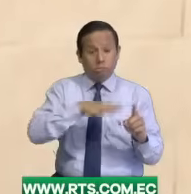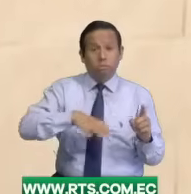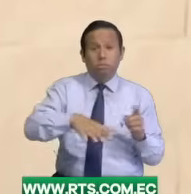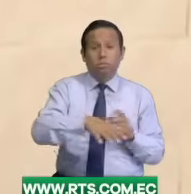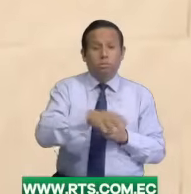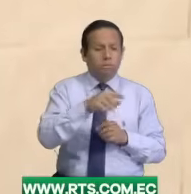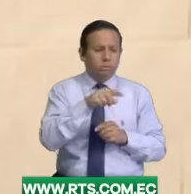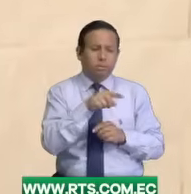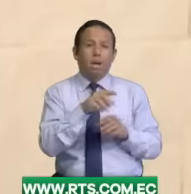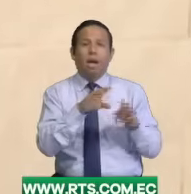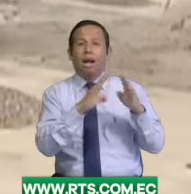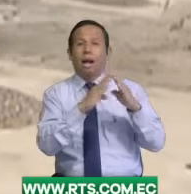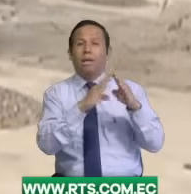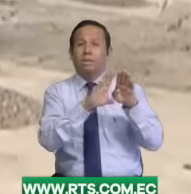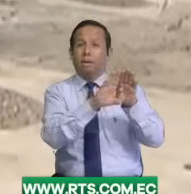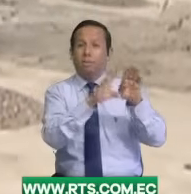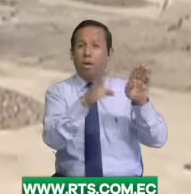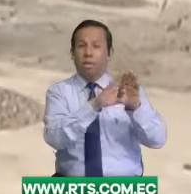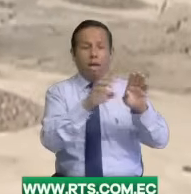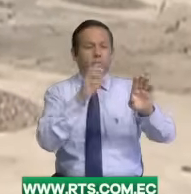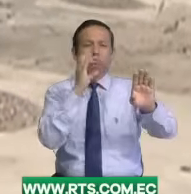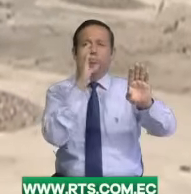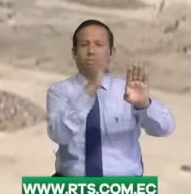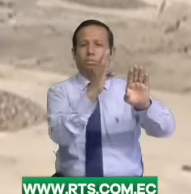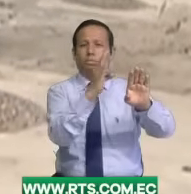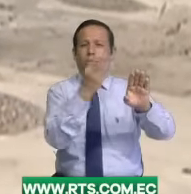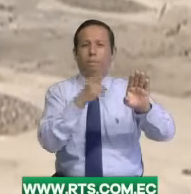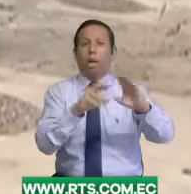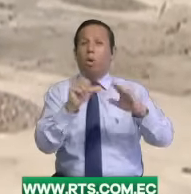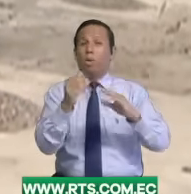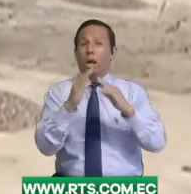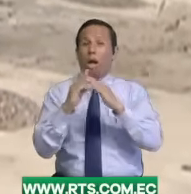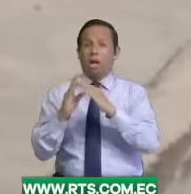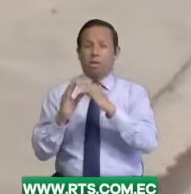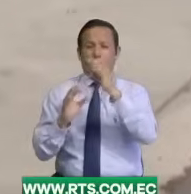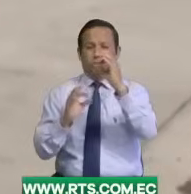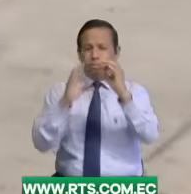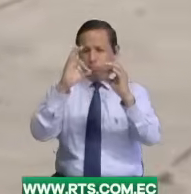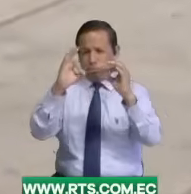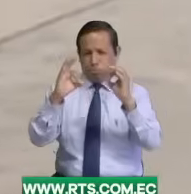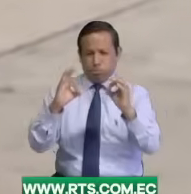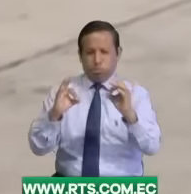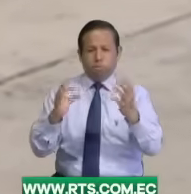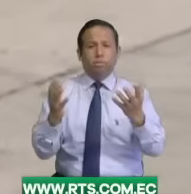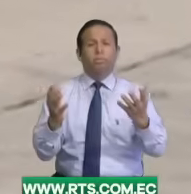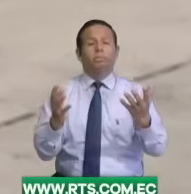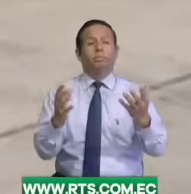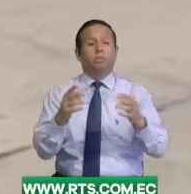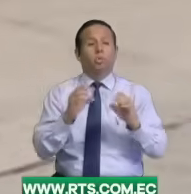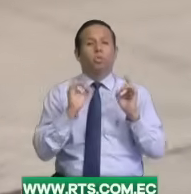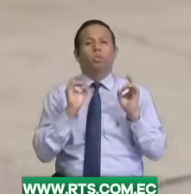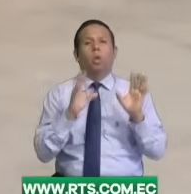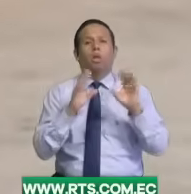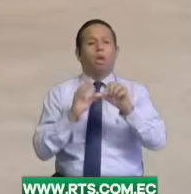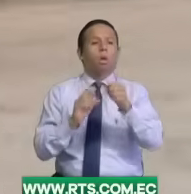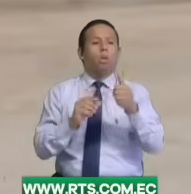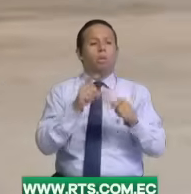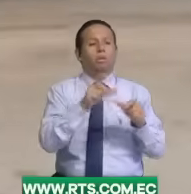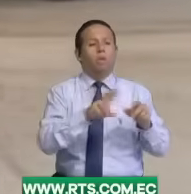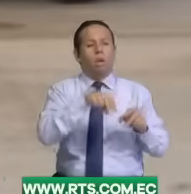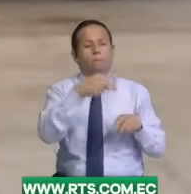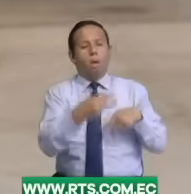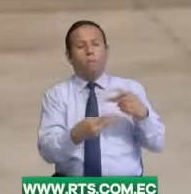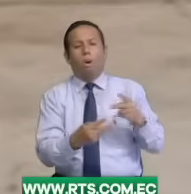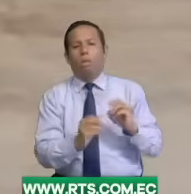una de las puertas, también en paredes de casas del sector. Afortunadamente no hubo víctimas colaterales. Fue un hecho violento que alarmó a muchos